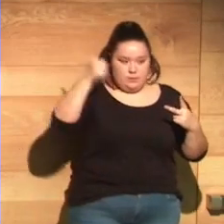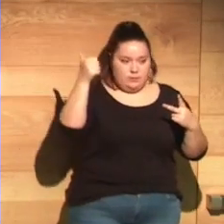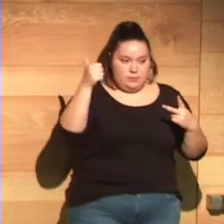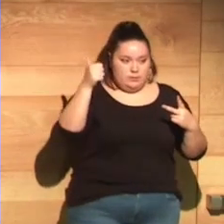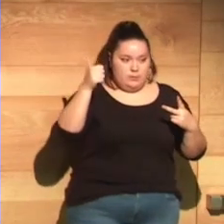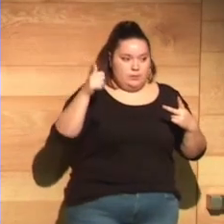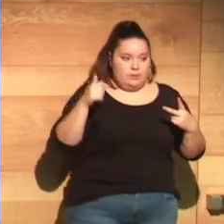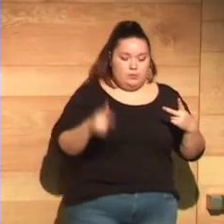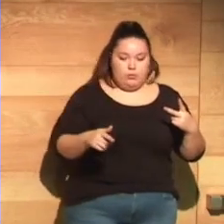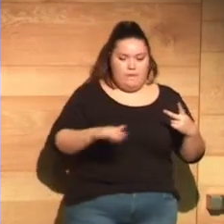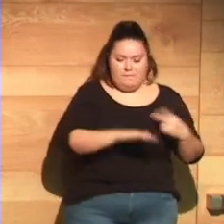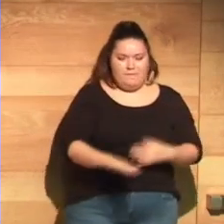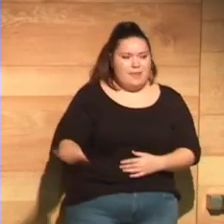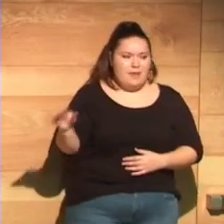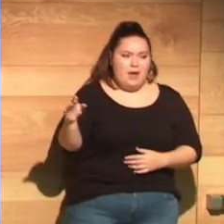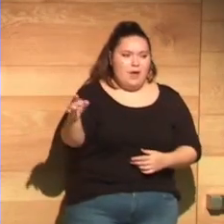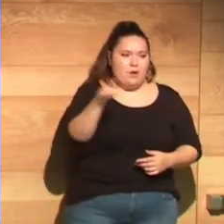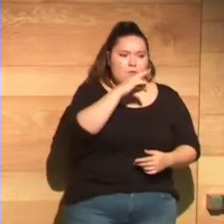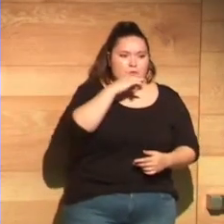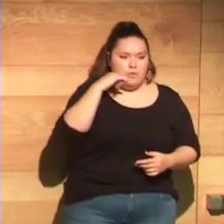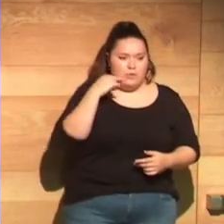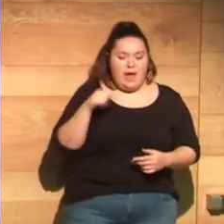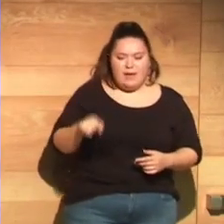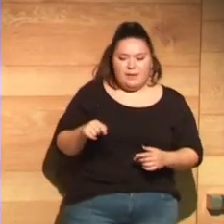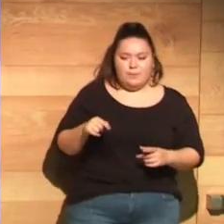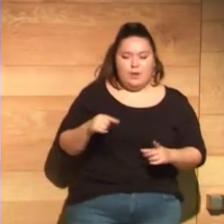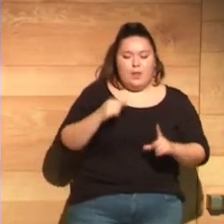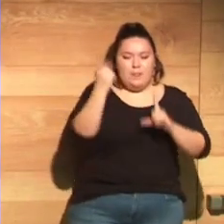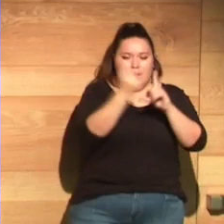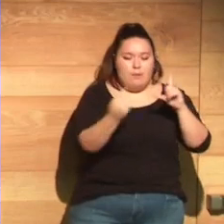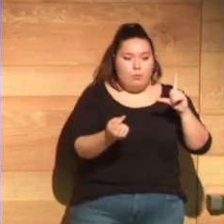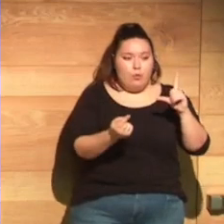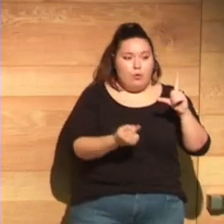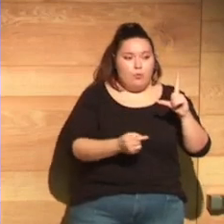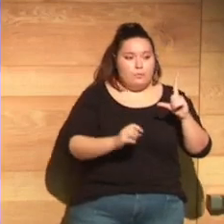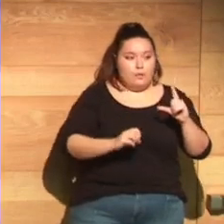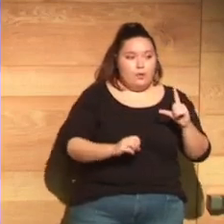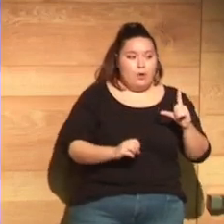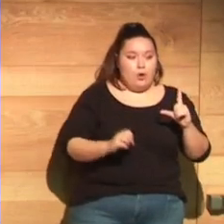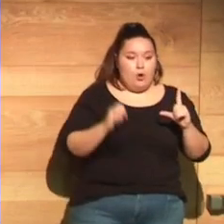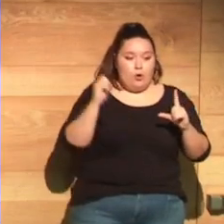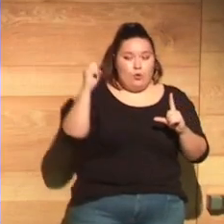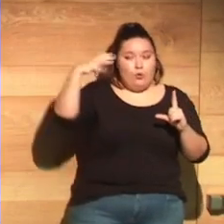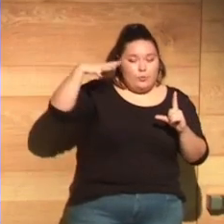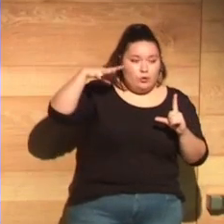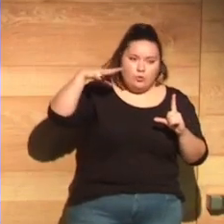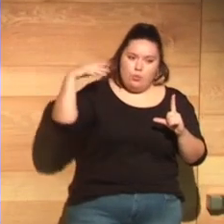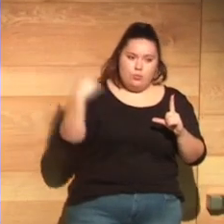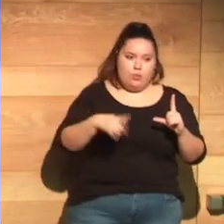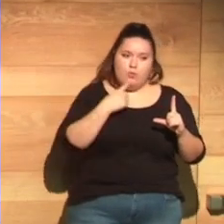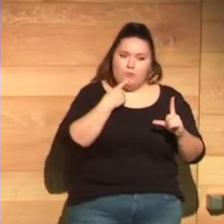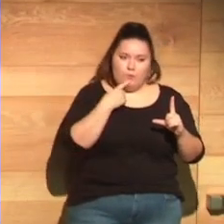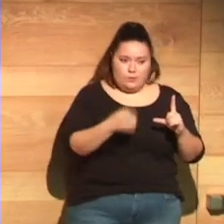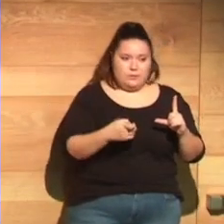parte en dos etapas. La parte más difícil es la infancia. Vale. Que la infancia es una infancia muy dolorosa. Ahí era complicado hacer un